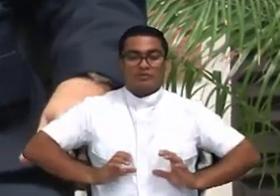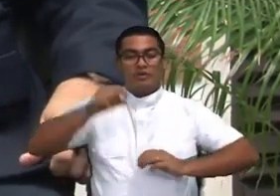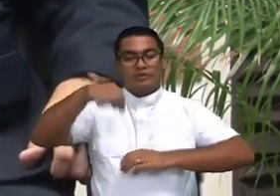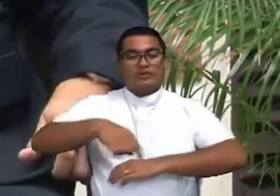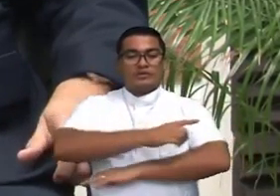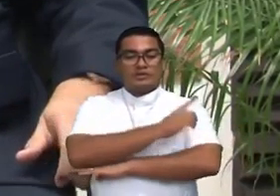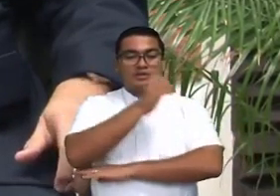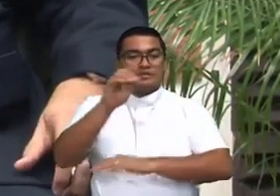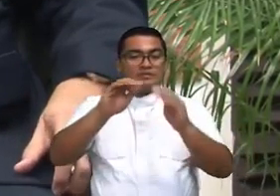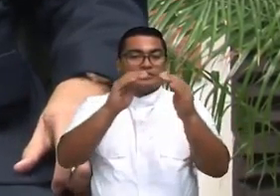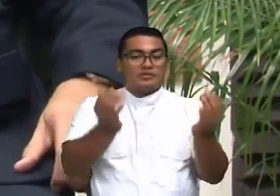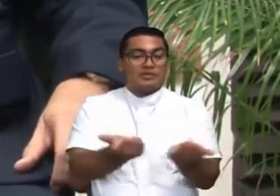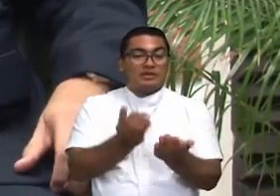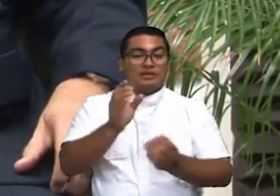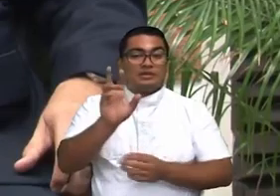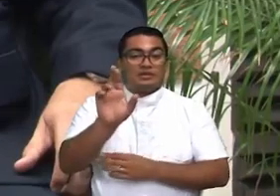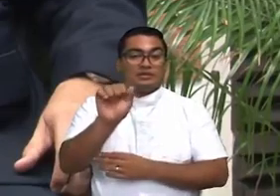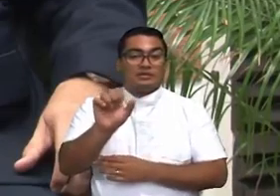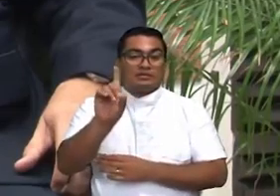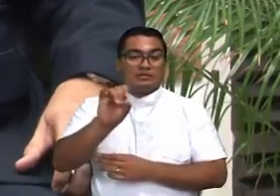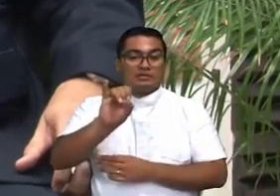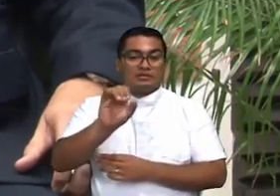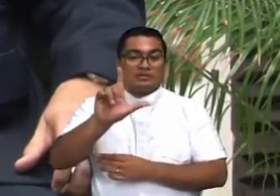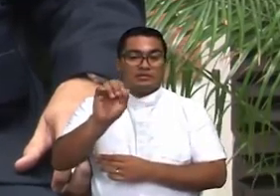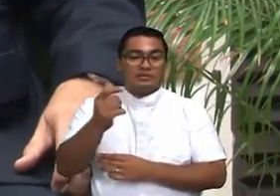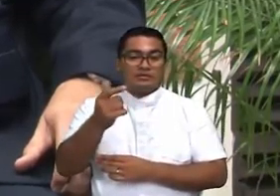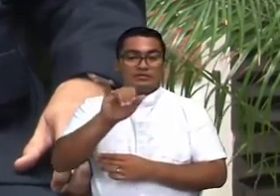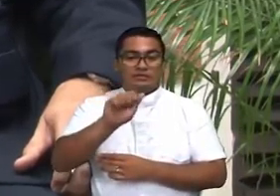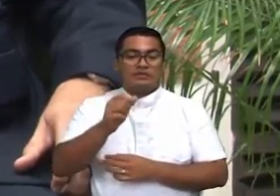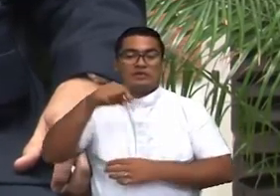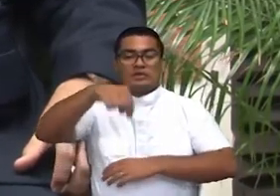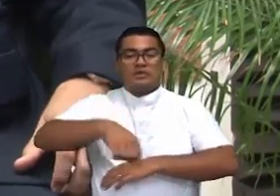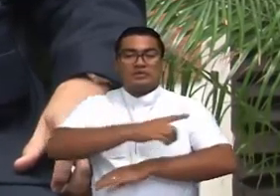Día Mundial de la Radiología. Asimismo, estamos celebrando el día de hoy